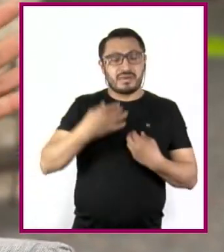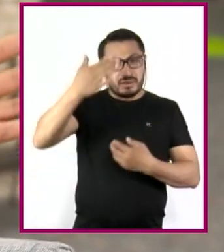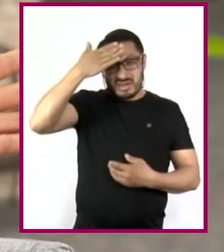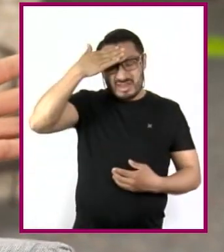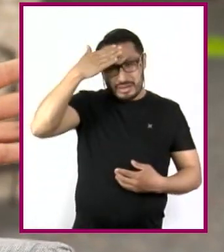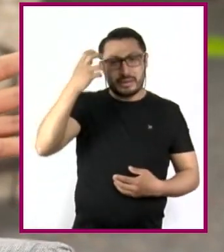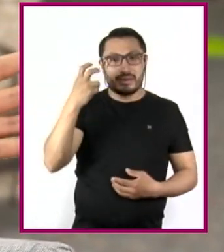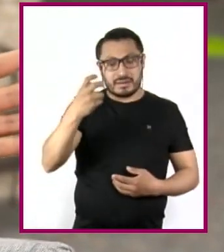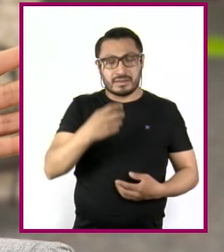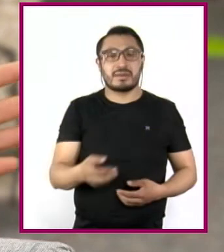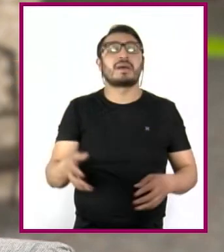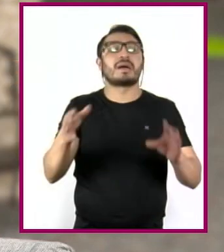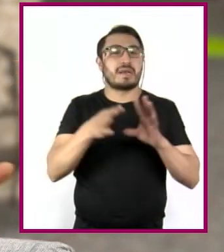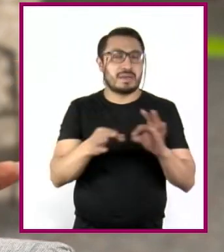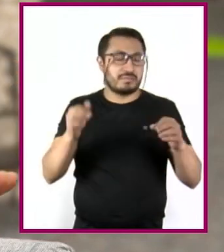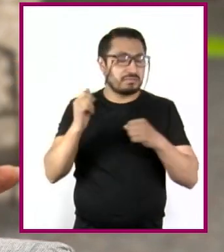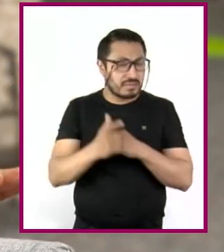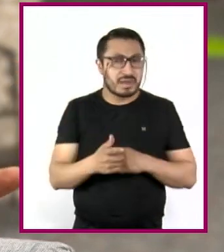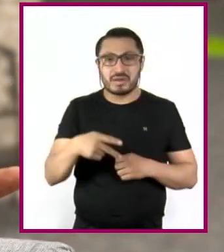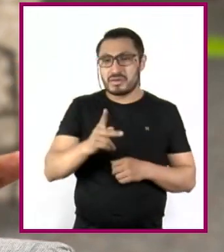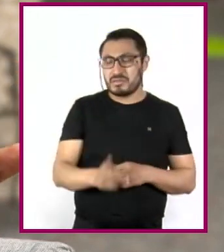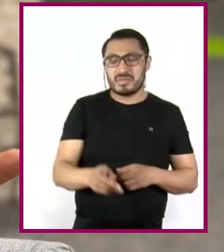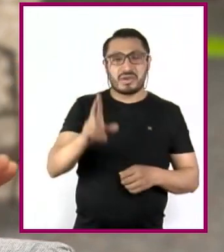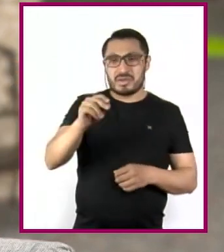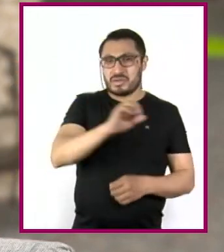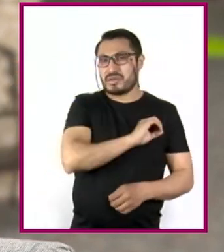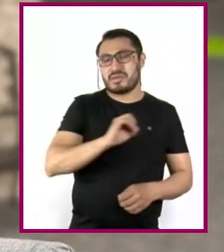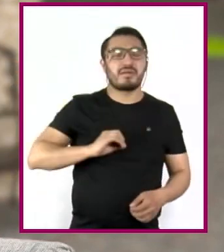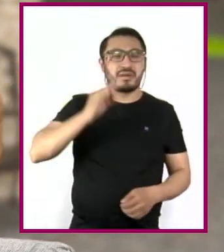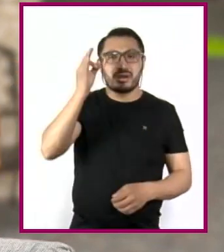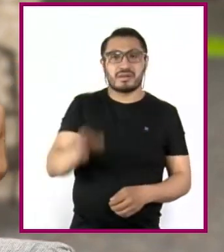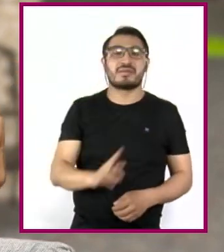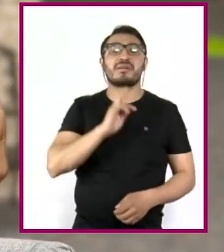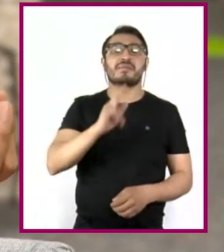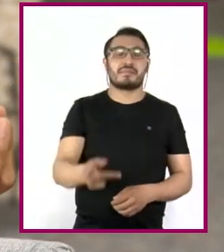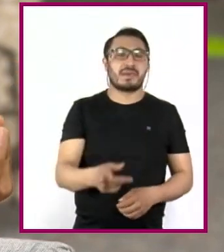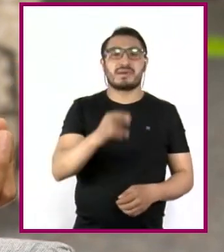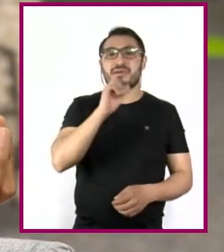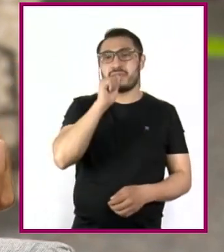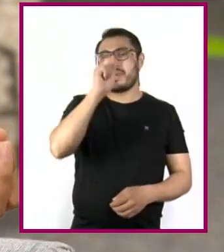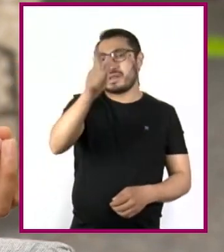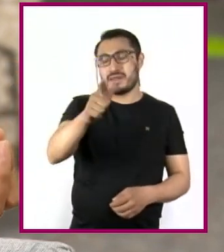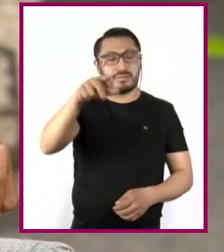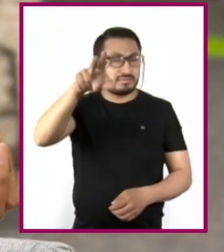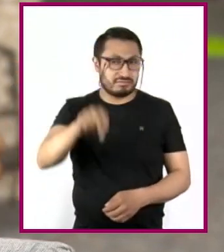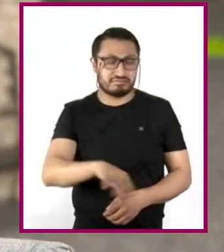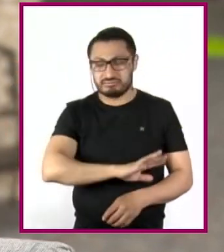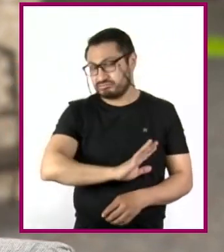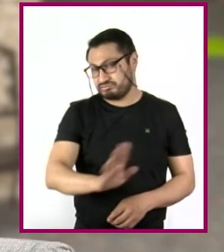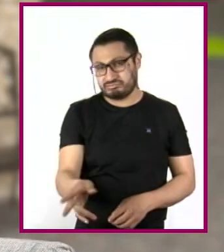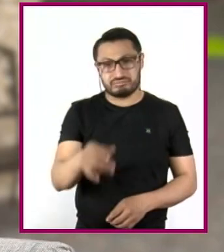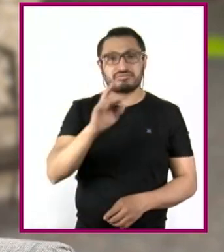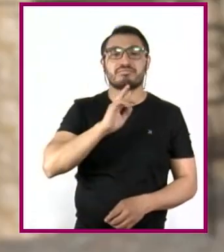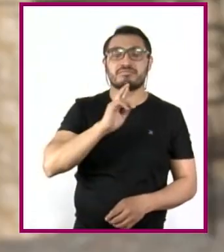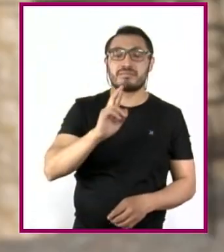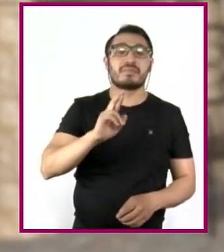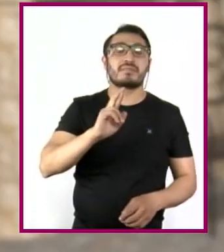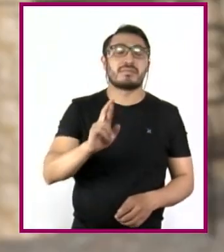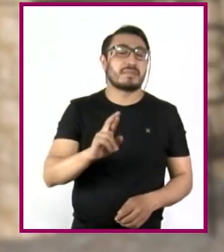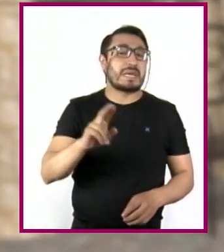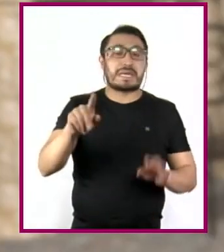que deba haber algo que le explique. Pero eso no nos obliga a aceptar que la mejor explicación sea el alma. Y mucho menos que